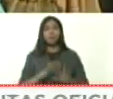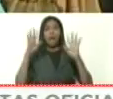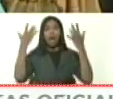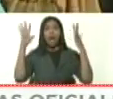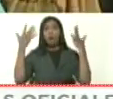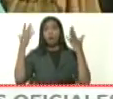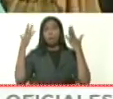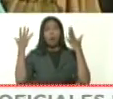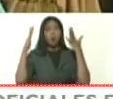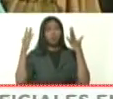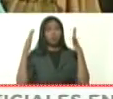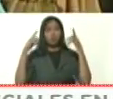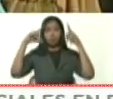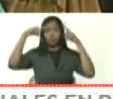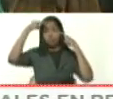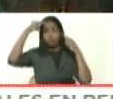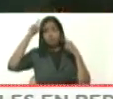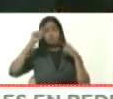eterna.